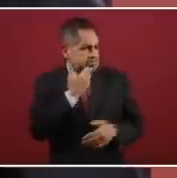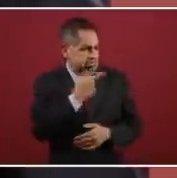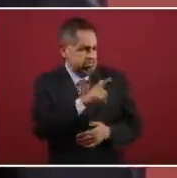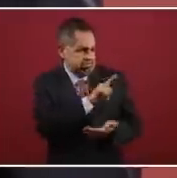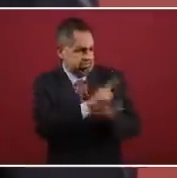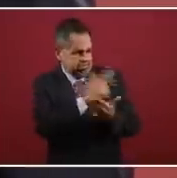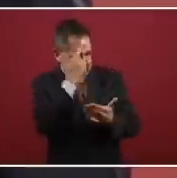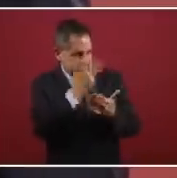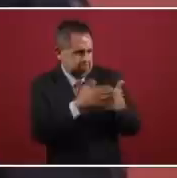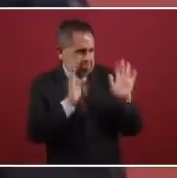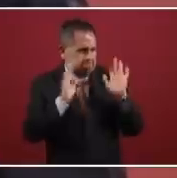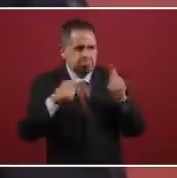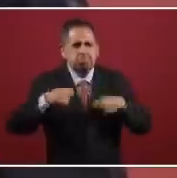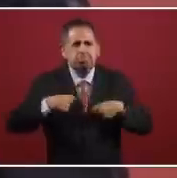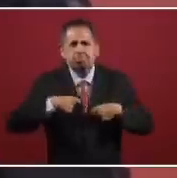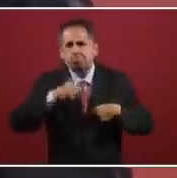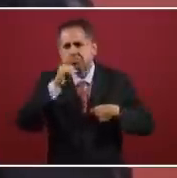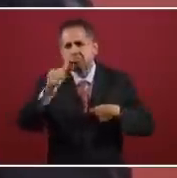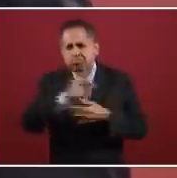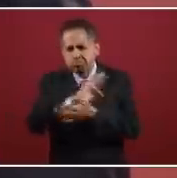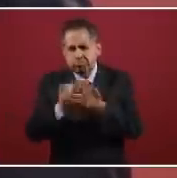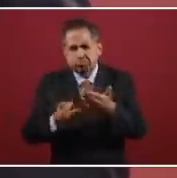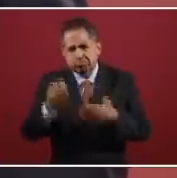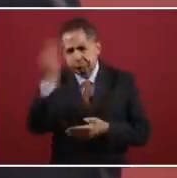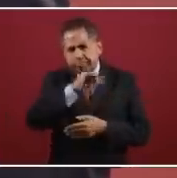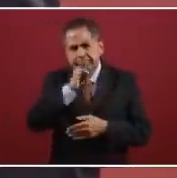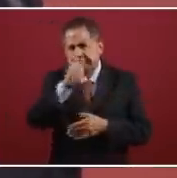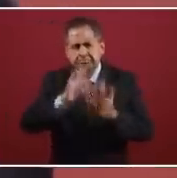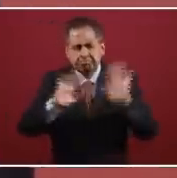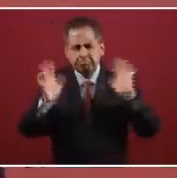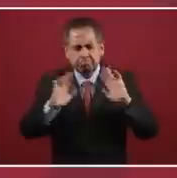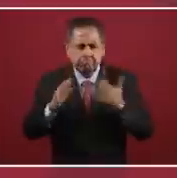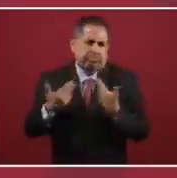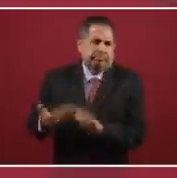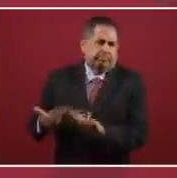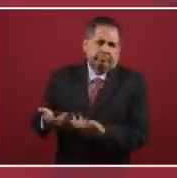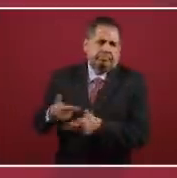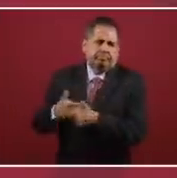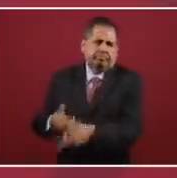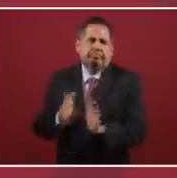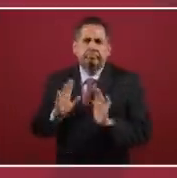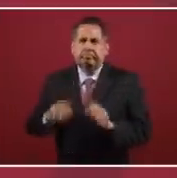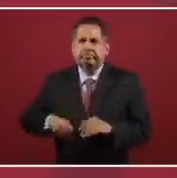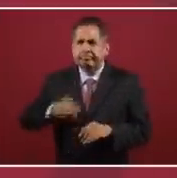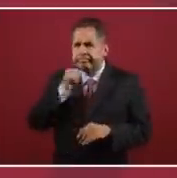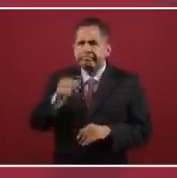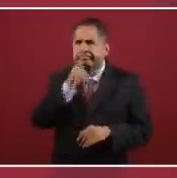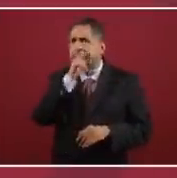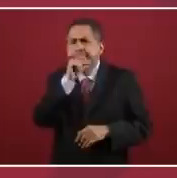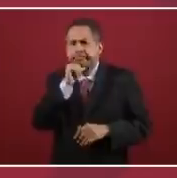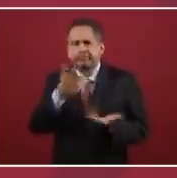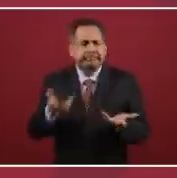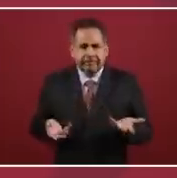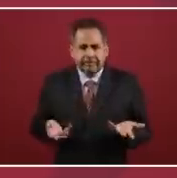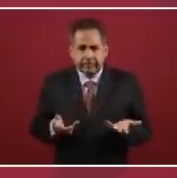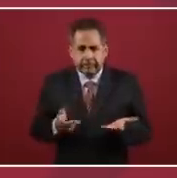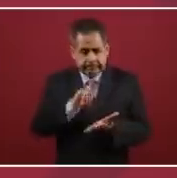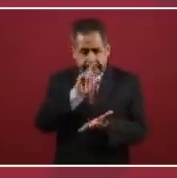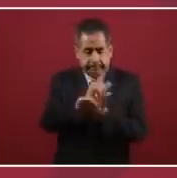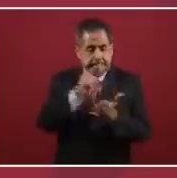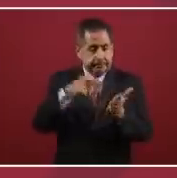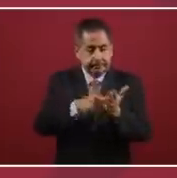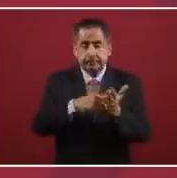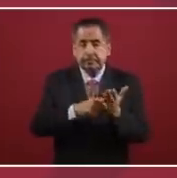lo de las facturas falsas, va a estar en la ley de que no se permiten las